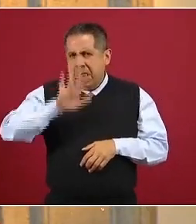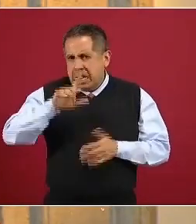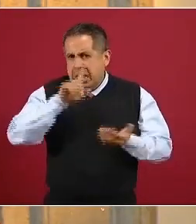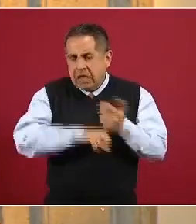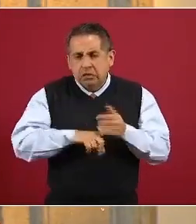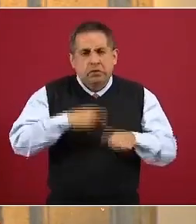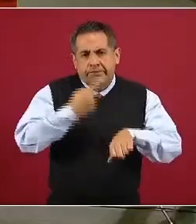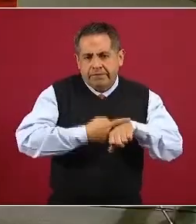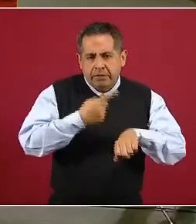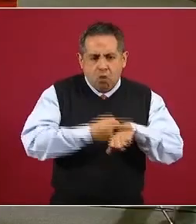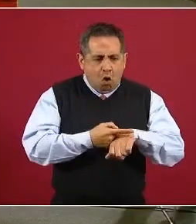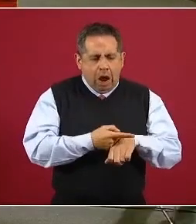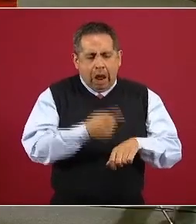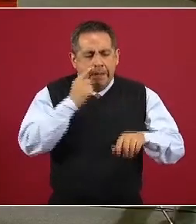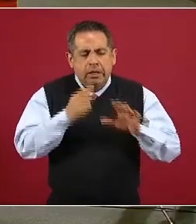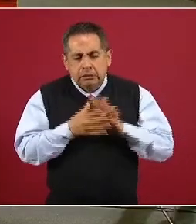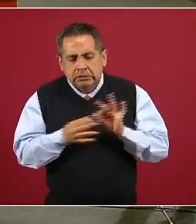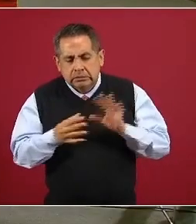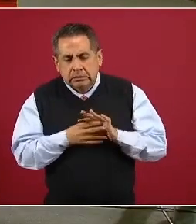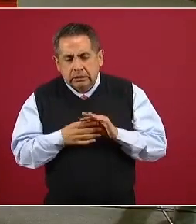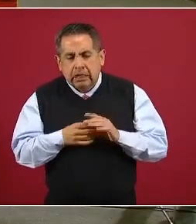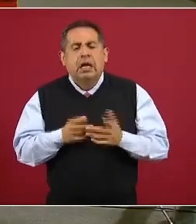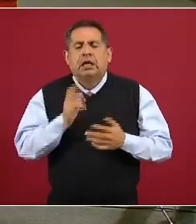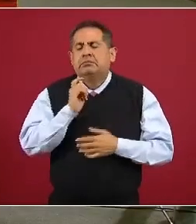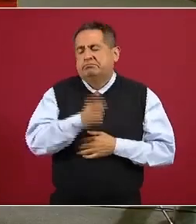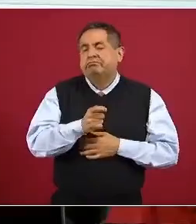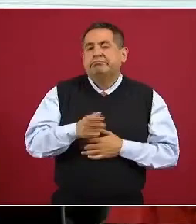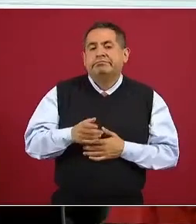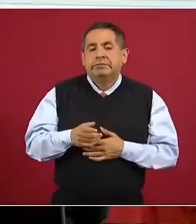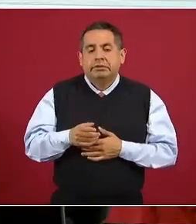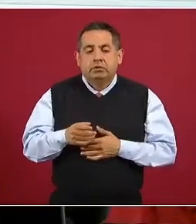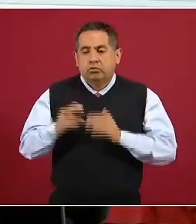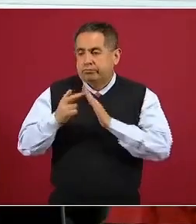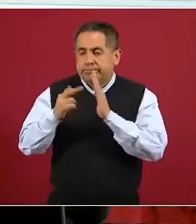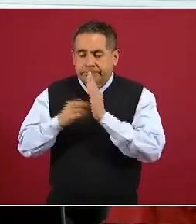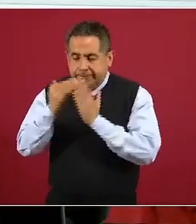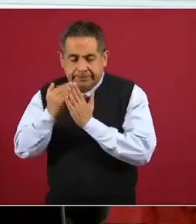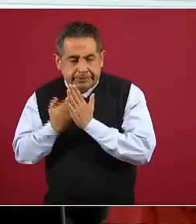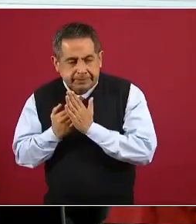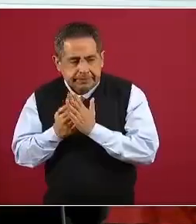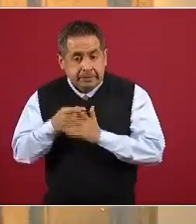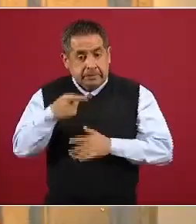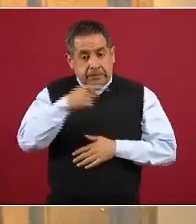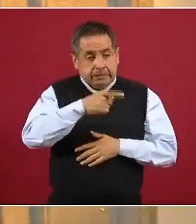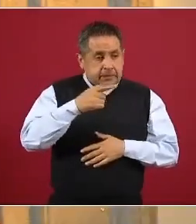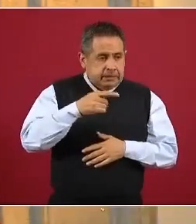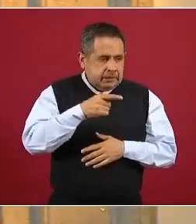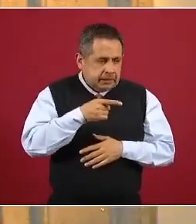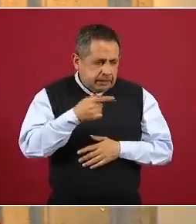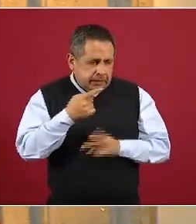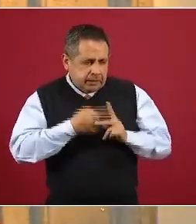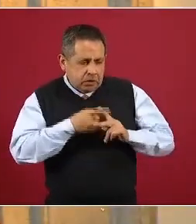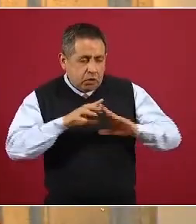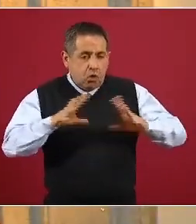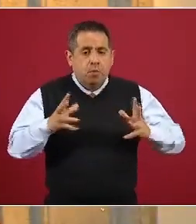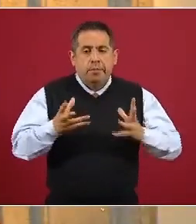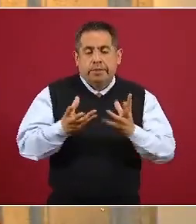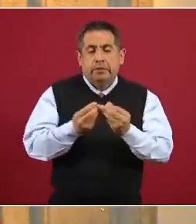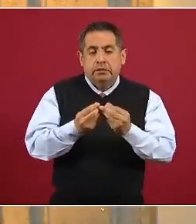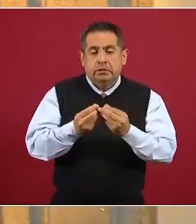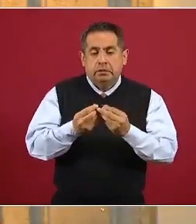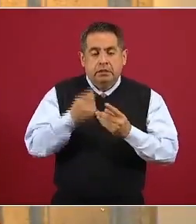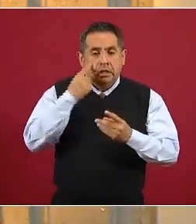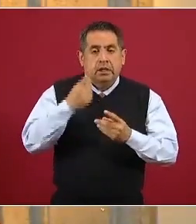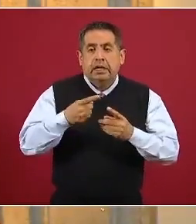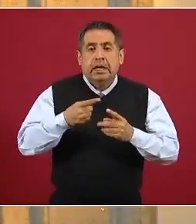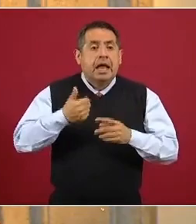y que además vienen descritos en la definición operacional. Al producirse esta clasificación, esto se realiza en cada